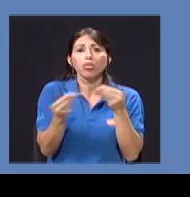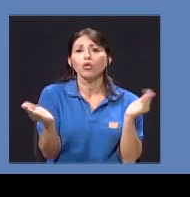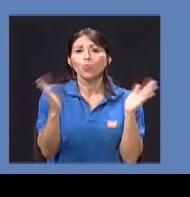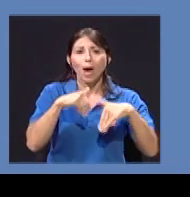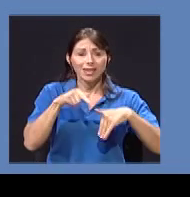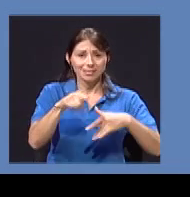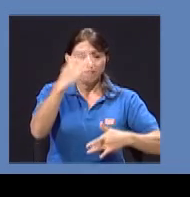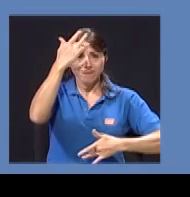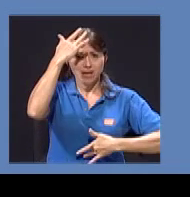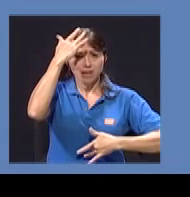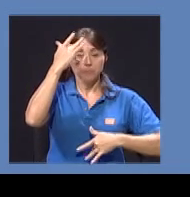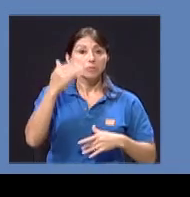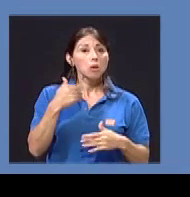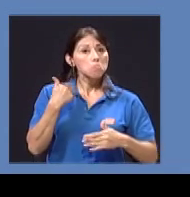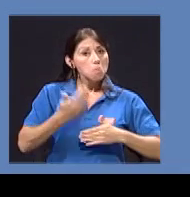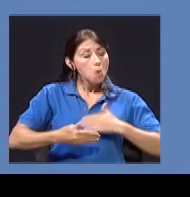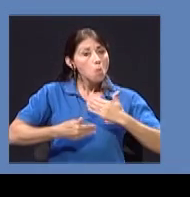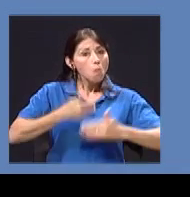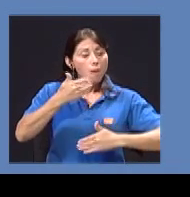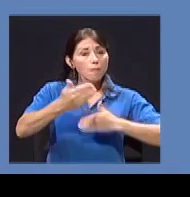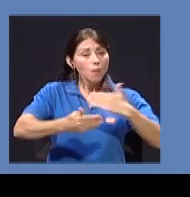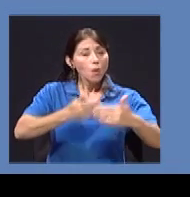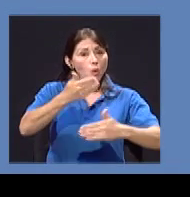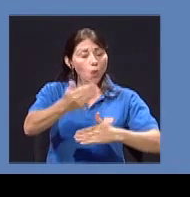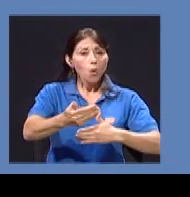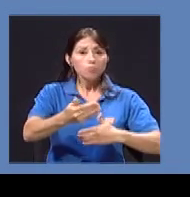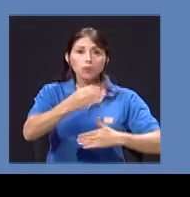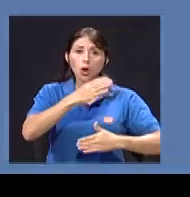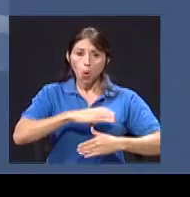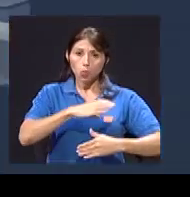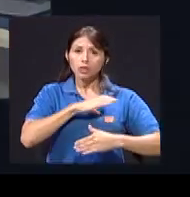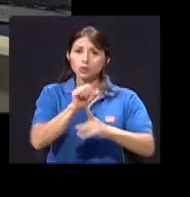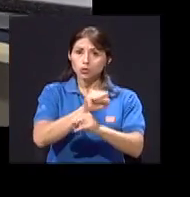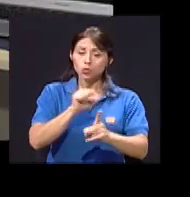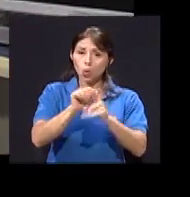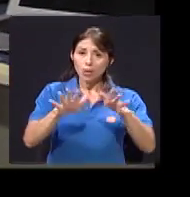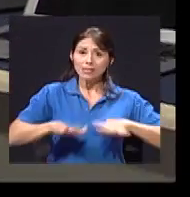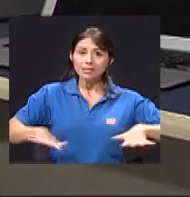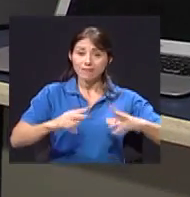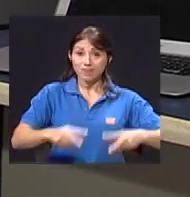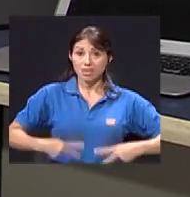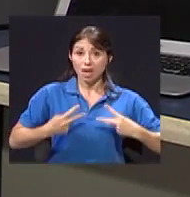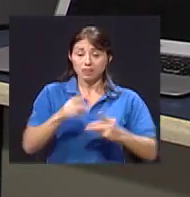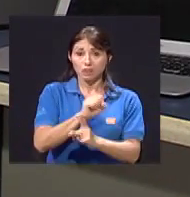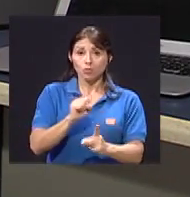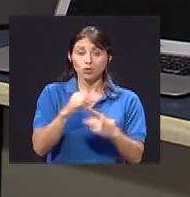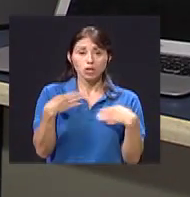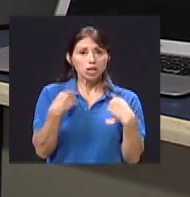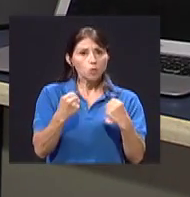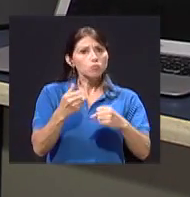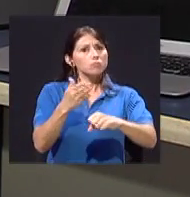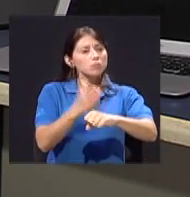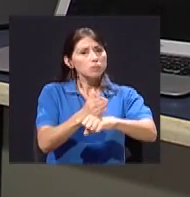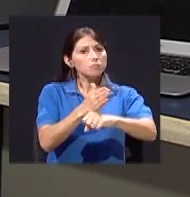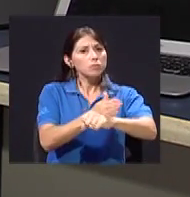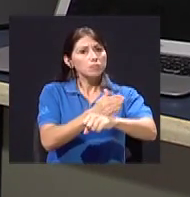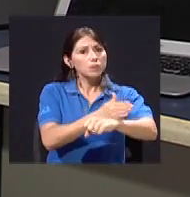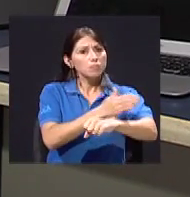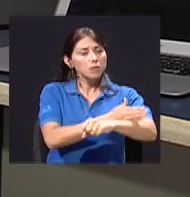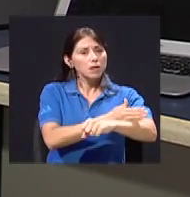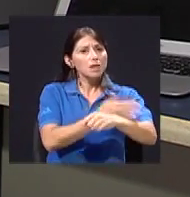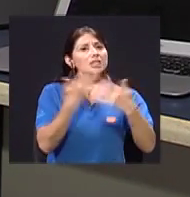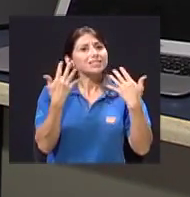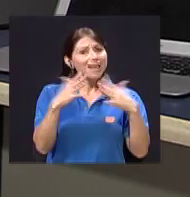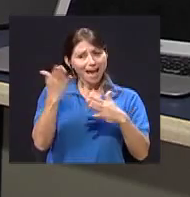ahora prácticamente están desaparecidas. Poco a poco, al ir mejorando las condiciones de vida y